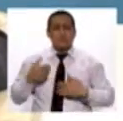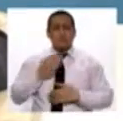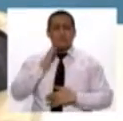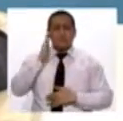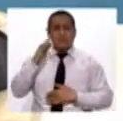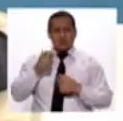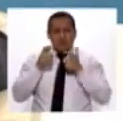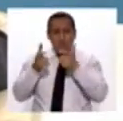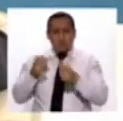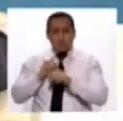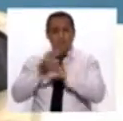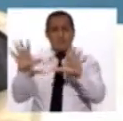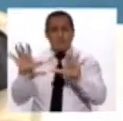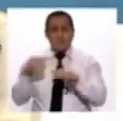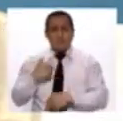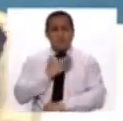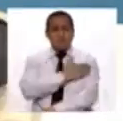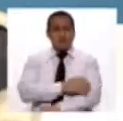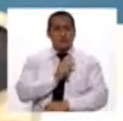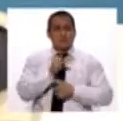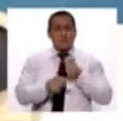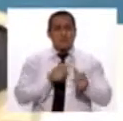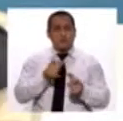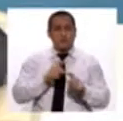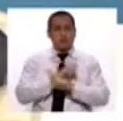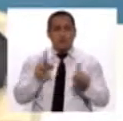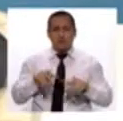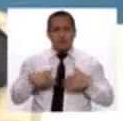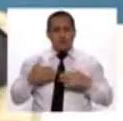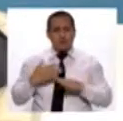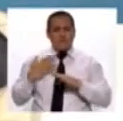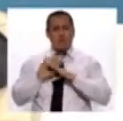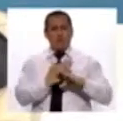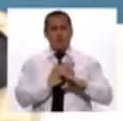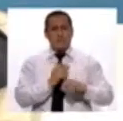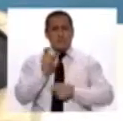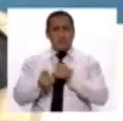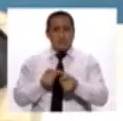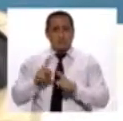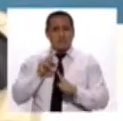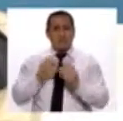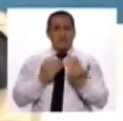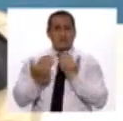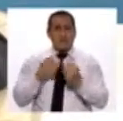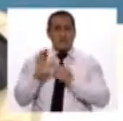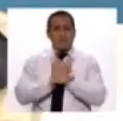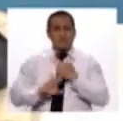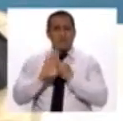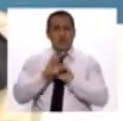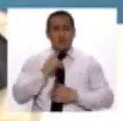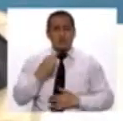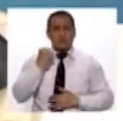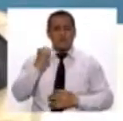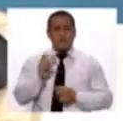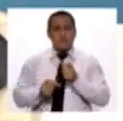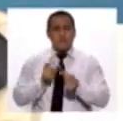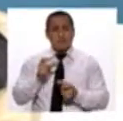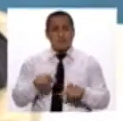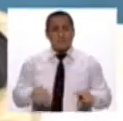aplicar el control difuso en beneficio del ciudadano. No se puede aplicar en contra del ciudadano. Era una forma de proteger los derechos de los